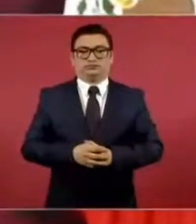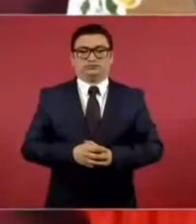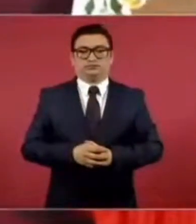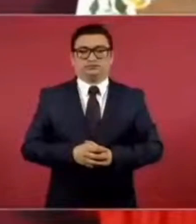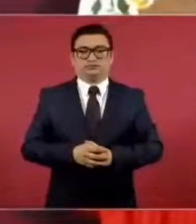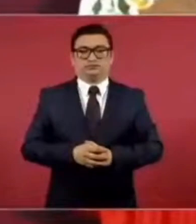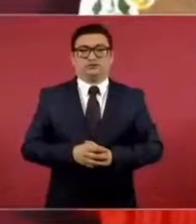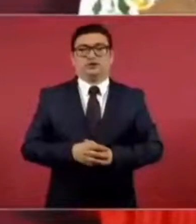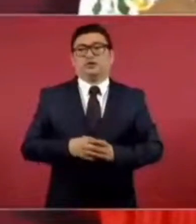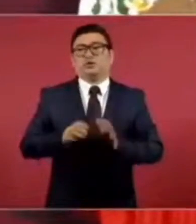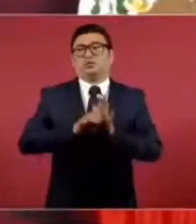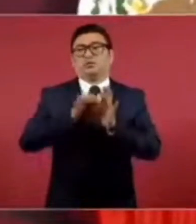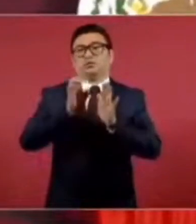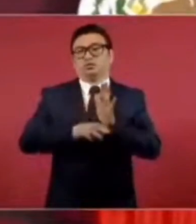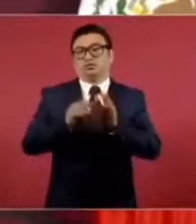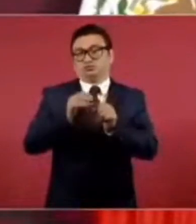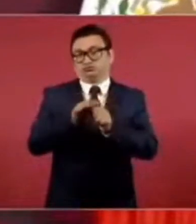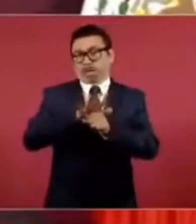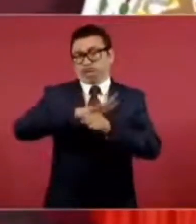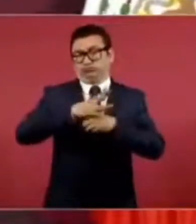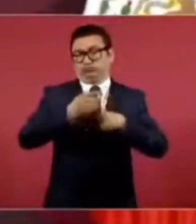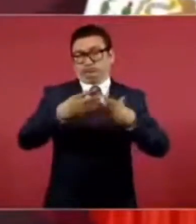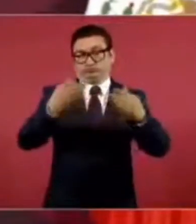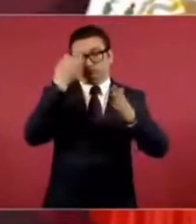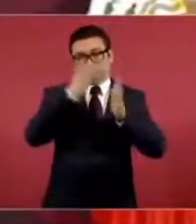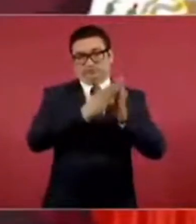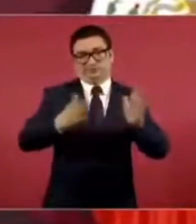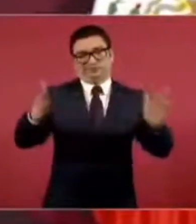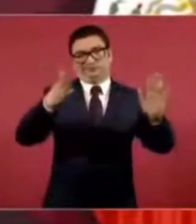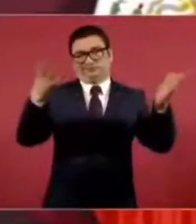con lo de la pandemia del COVID.